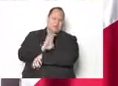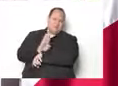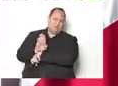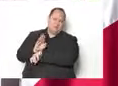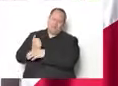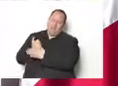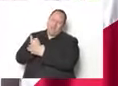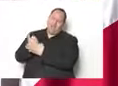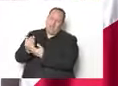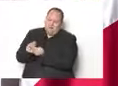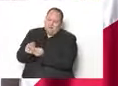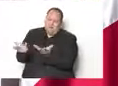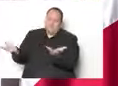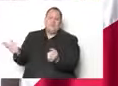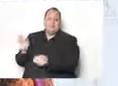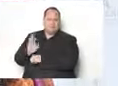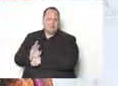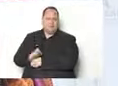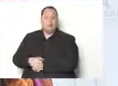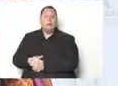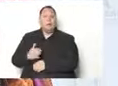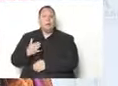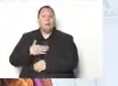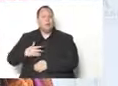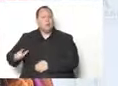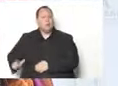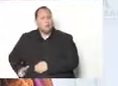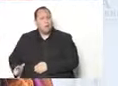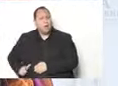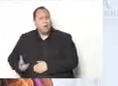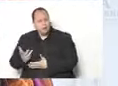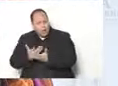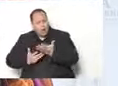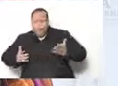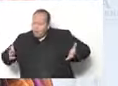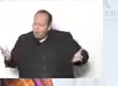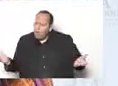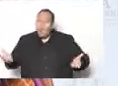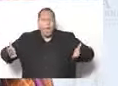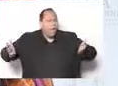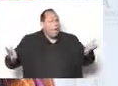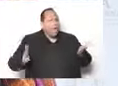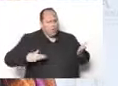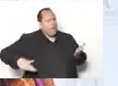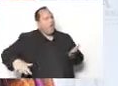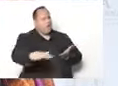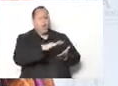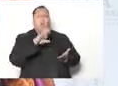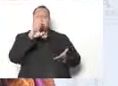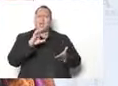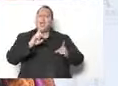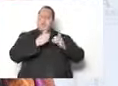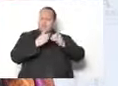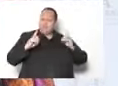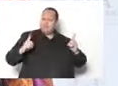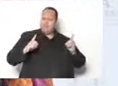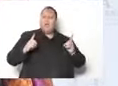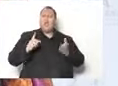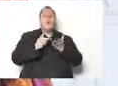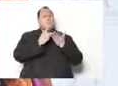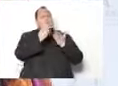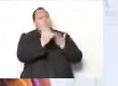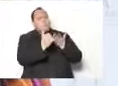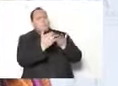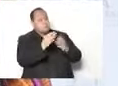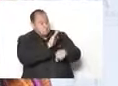bajacalifornianas. En mi gobierno estamos impulsando el desarrollo de Baja California, apoyando los proyectos que